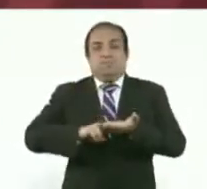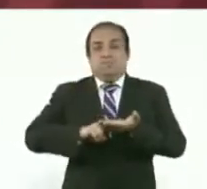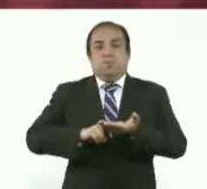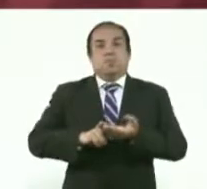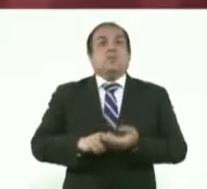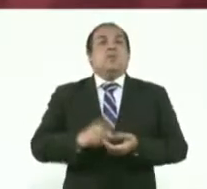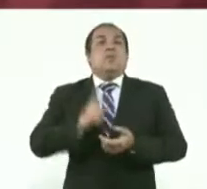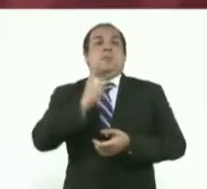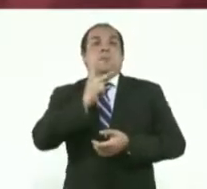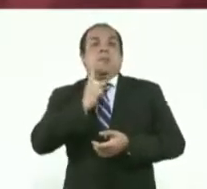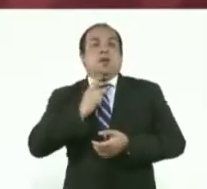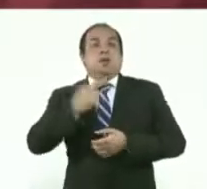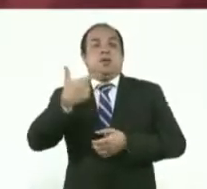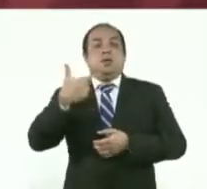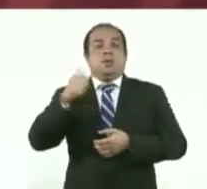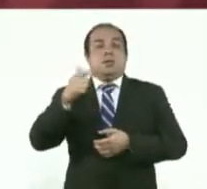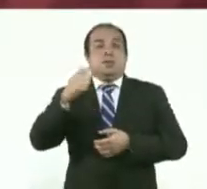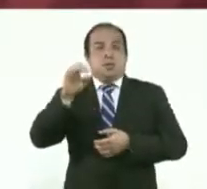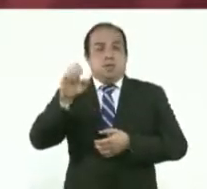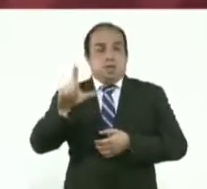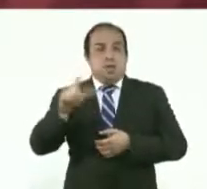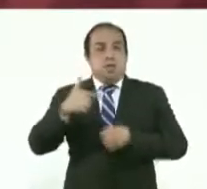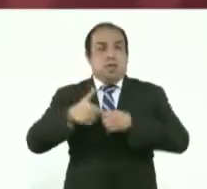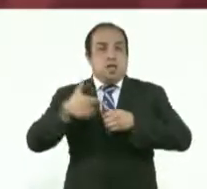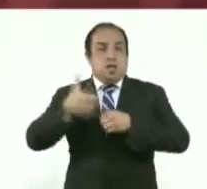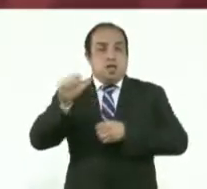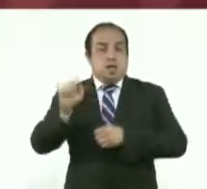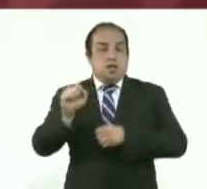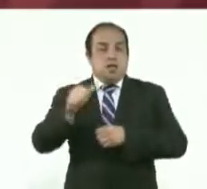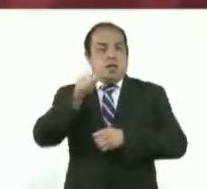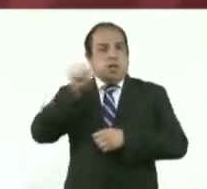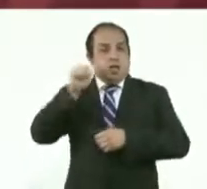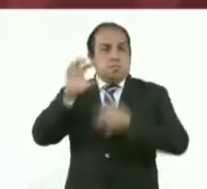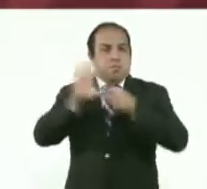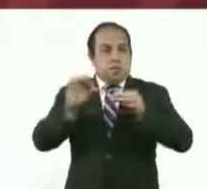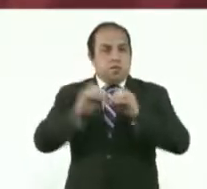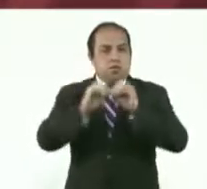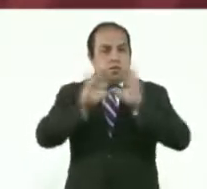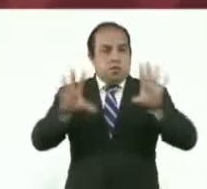Ayer lo explicaba muy bien el presidente en su mañanera y pues